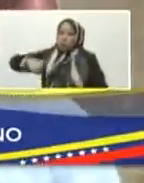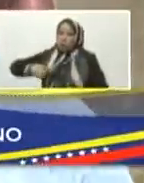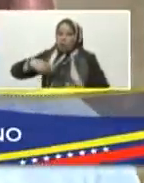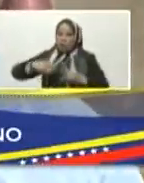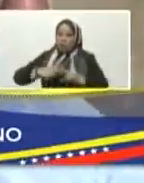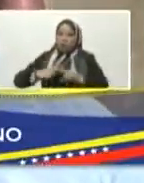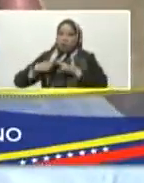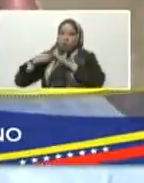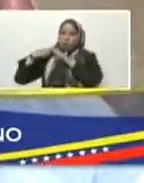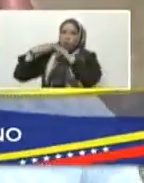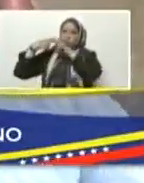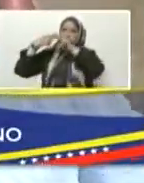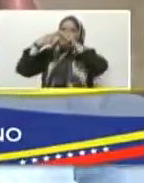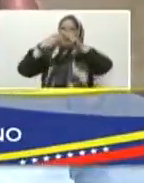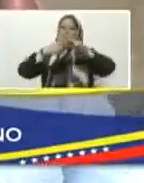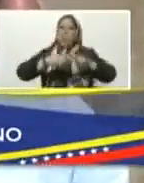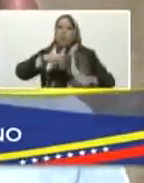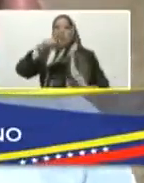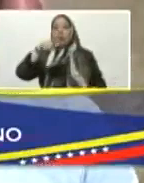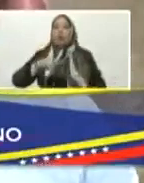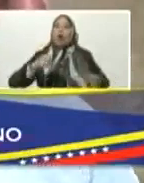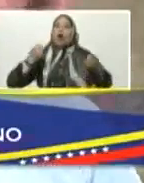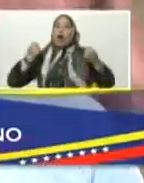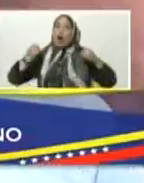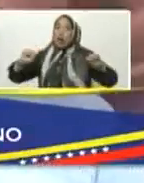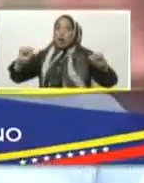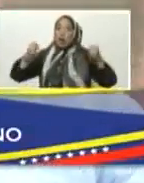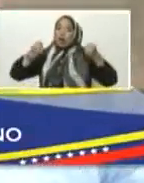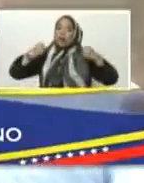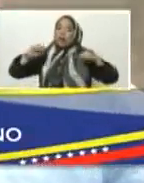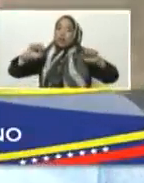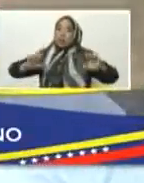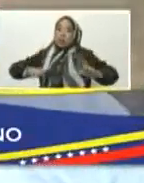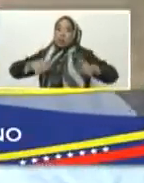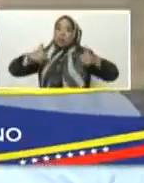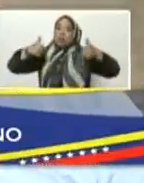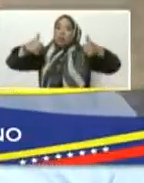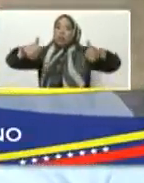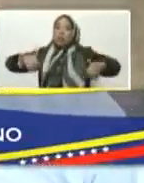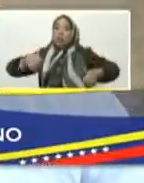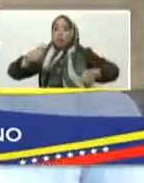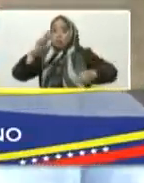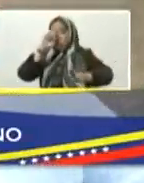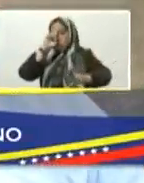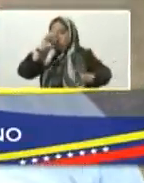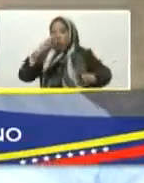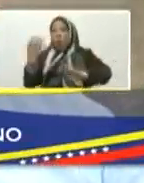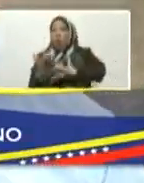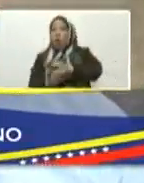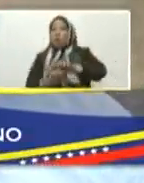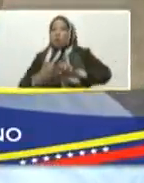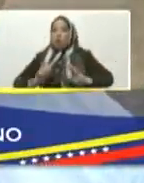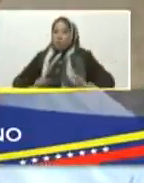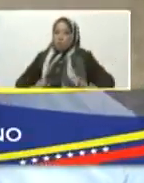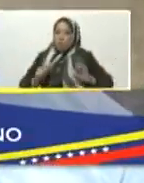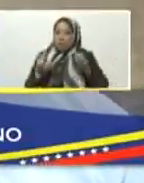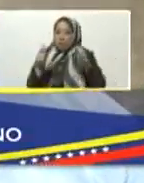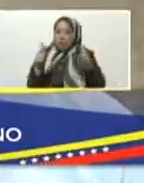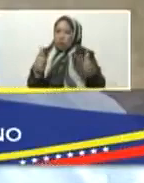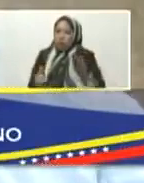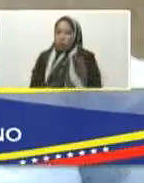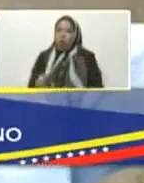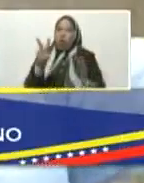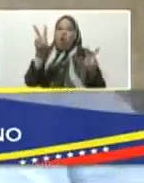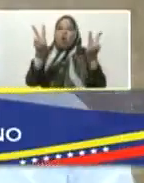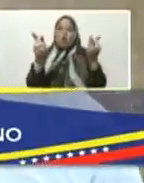reconocimiento infinito porque estamos empezando ya el resurgimiento de tantas cosas buenas que vienen para nuestra